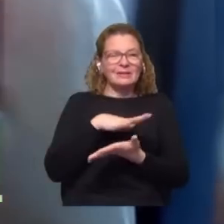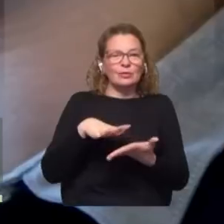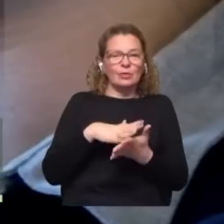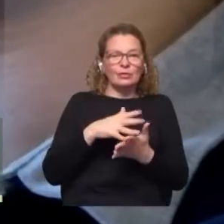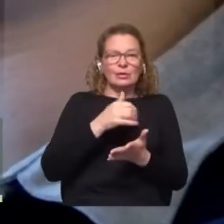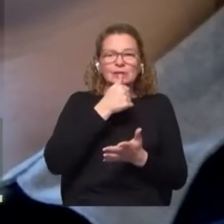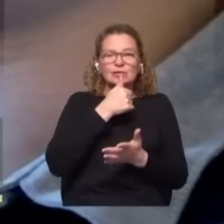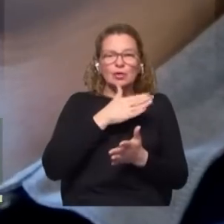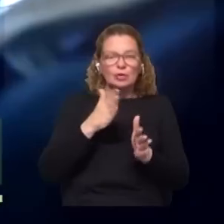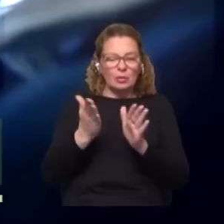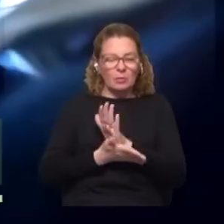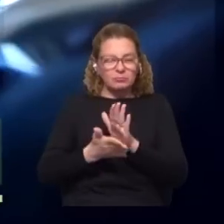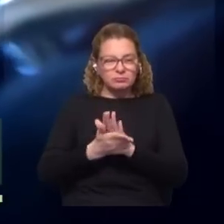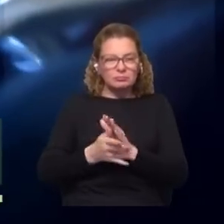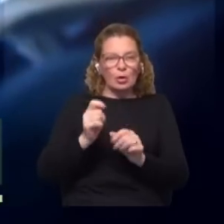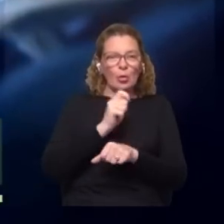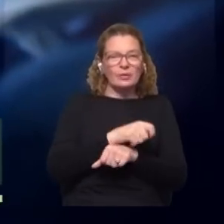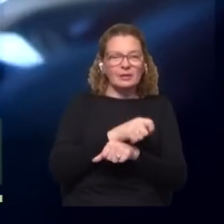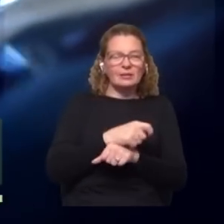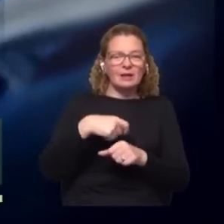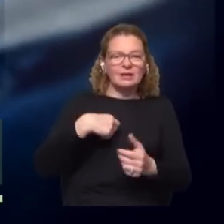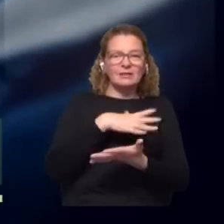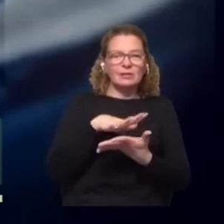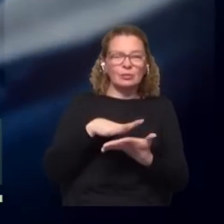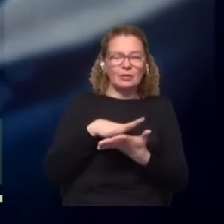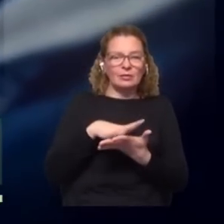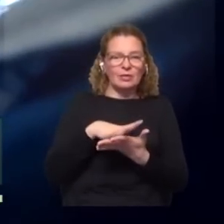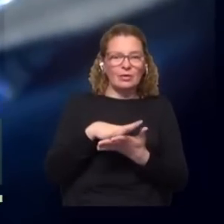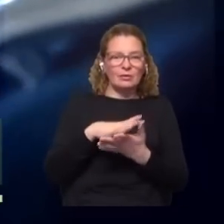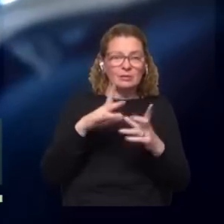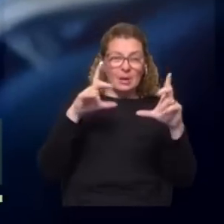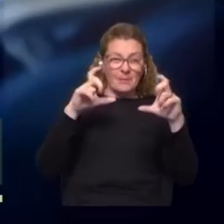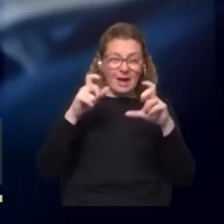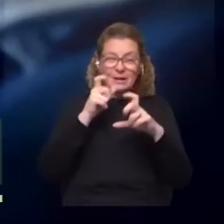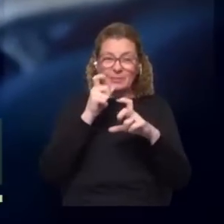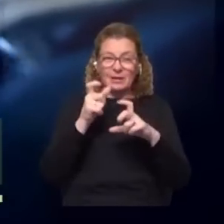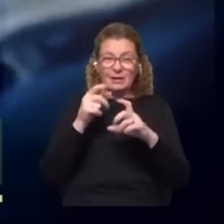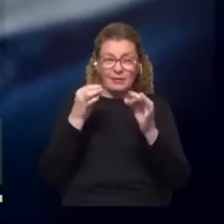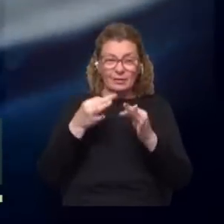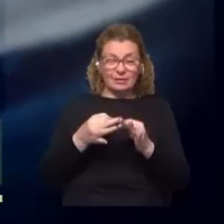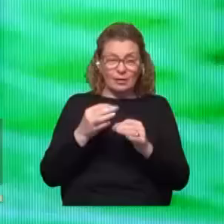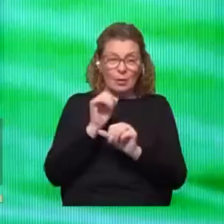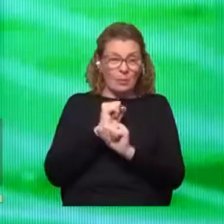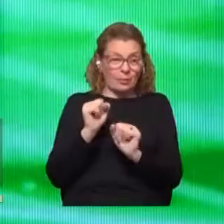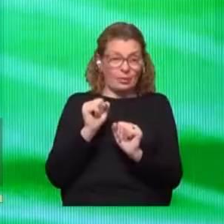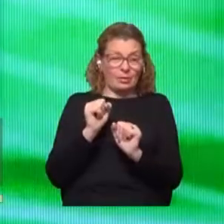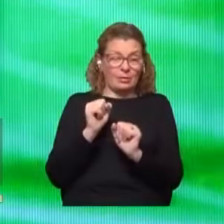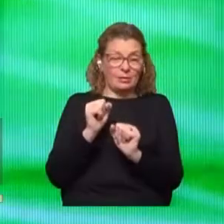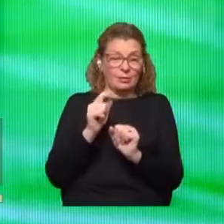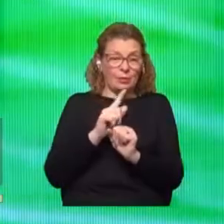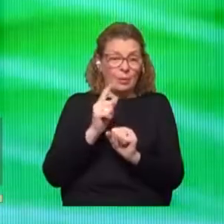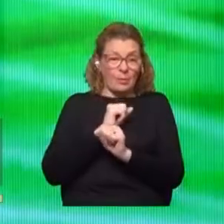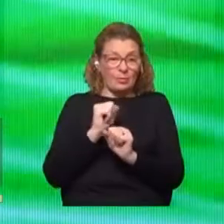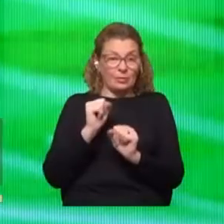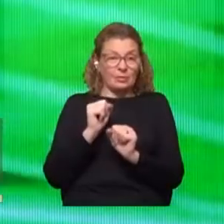archivo histórico judicial de que iba a mejorar la situación del archivo Nacional de la imagen y la palabra y la verdad es que no han podido y no han podido